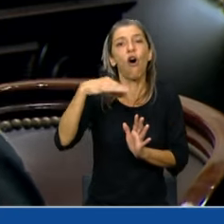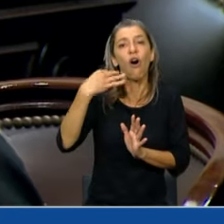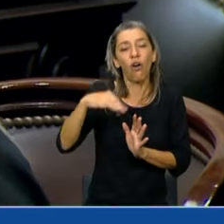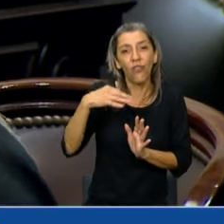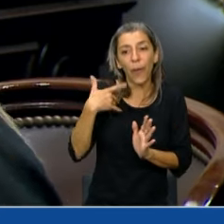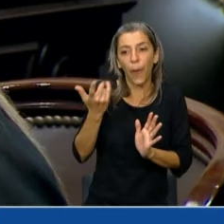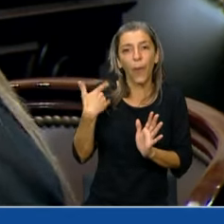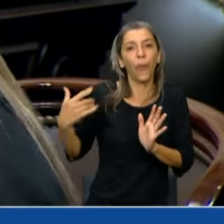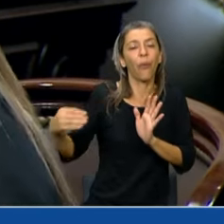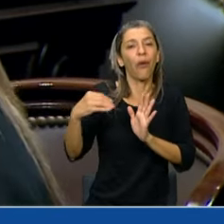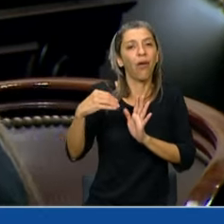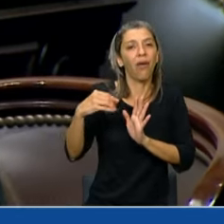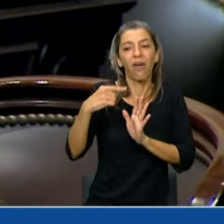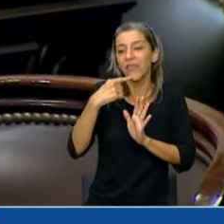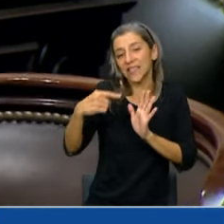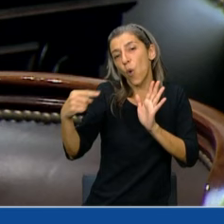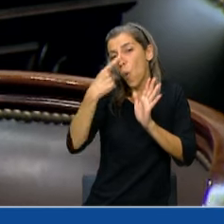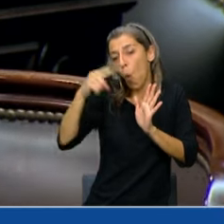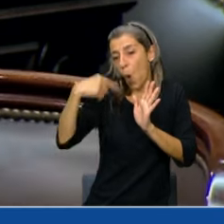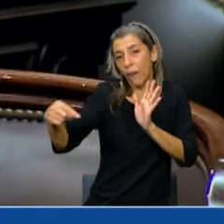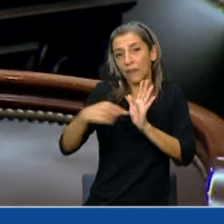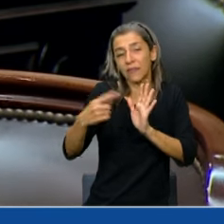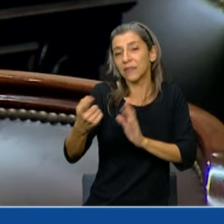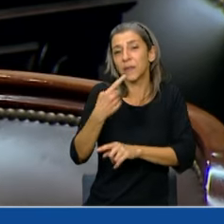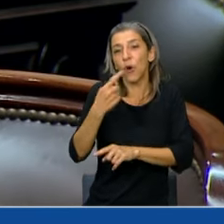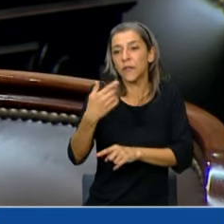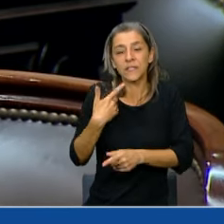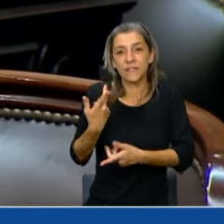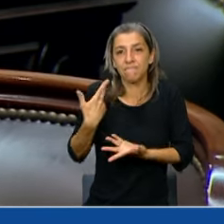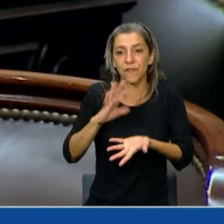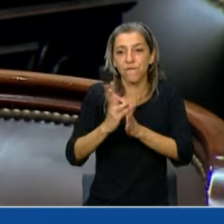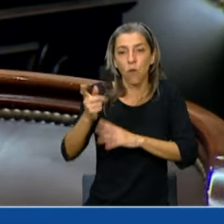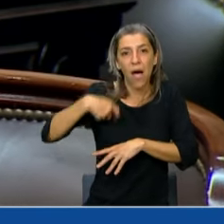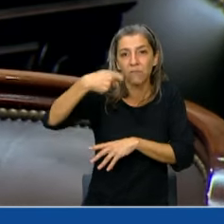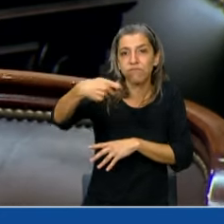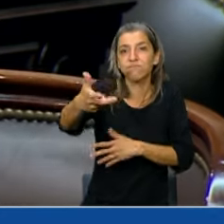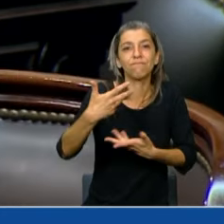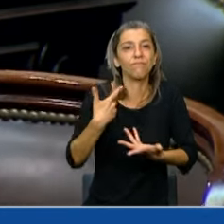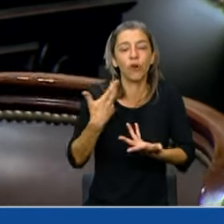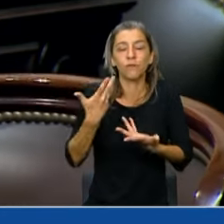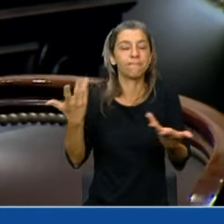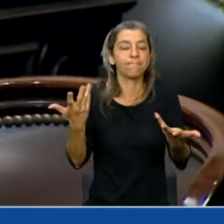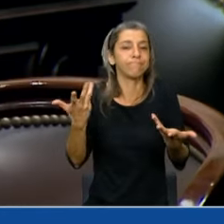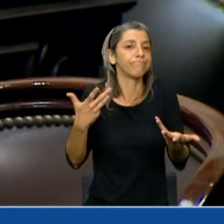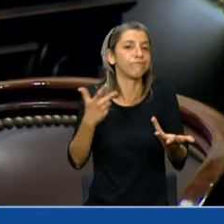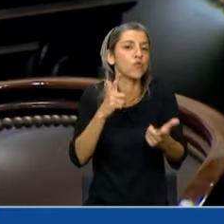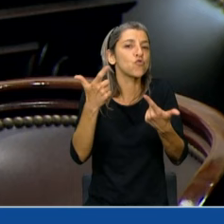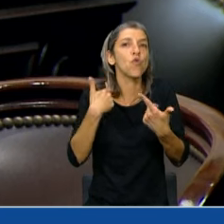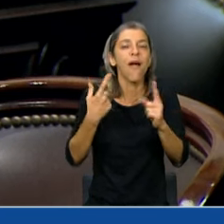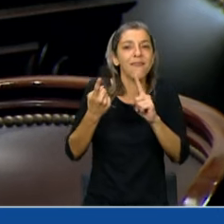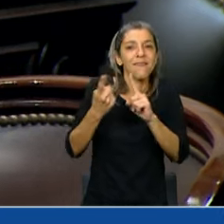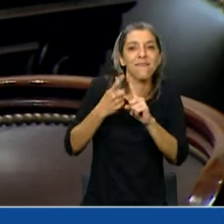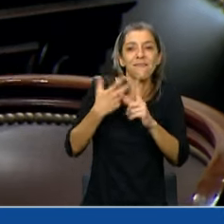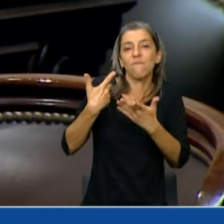este último punto imposibilita cualquier tipo de financiación estos son de alguna manera los